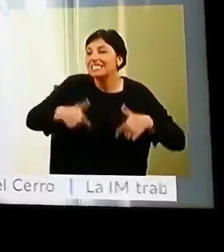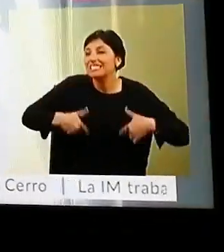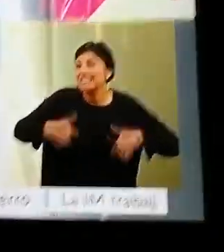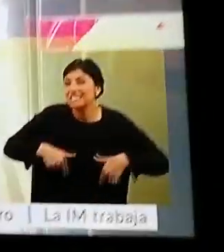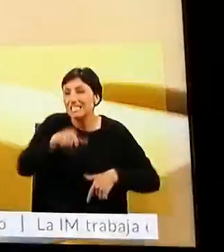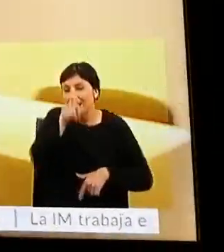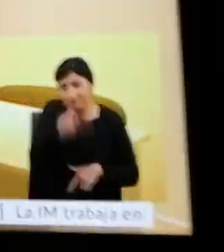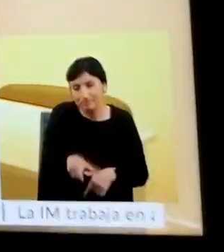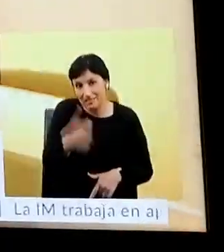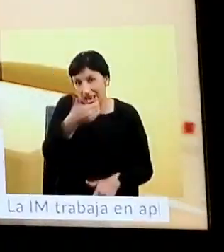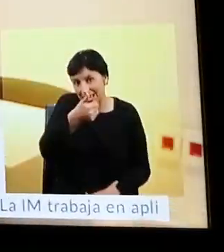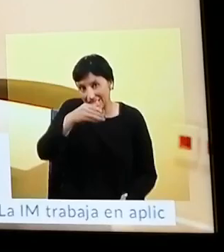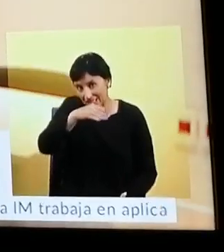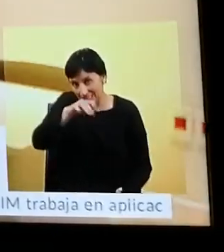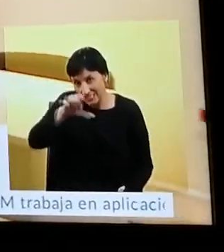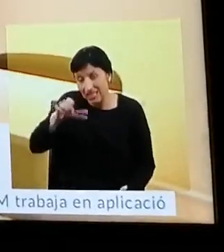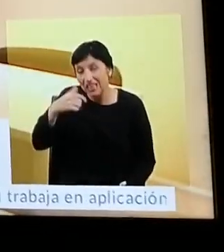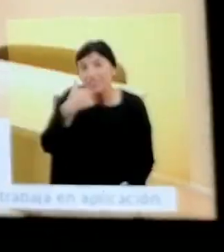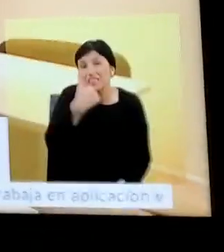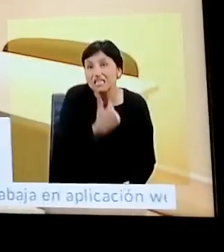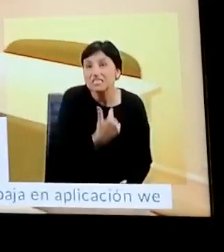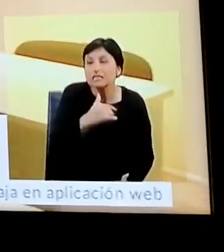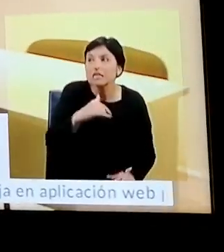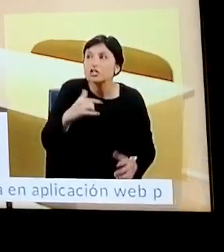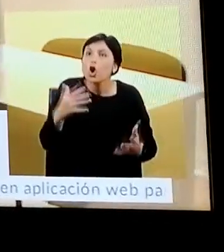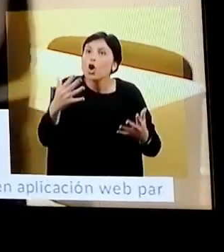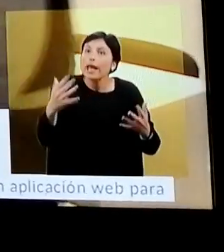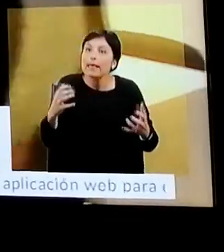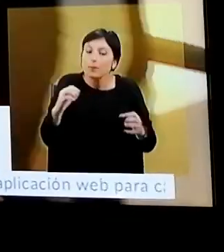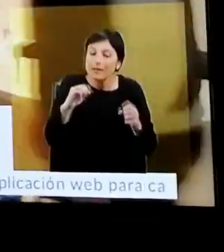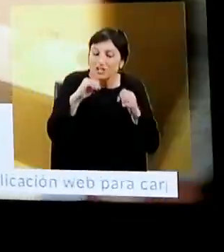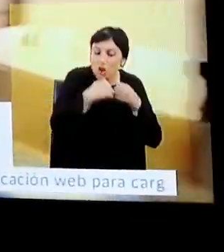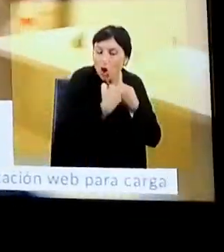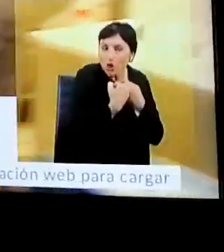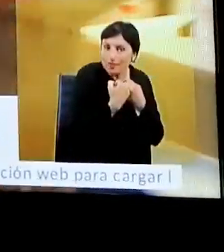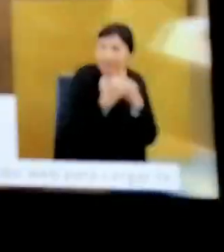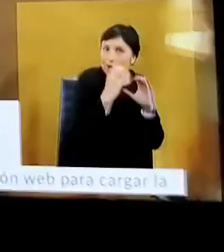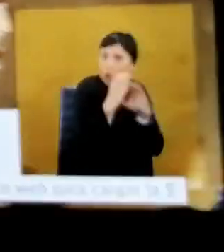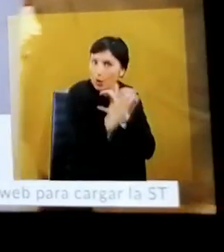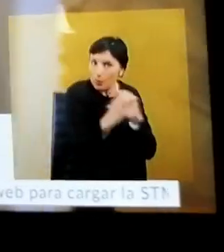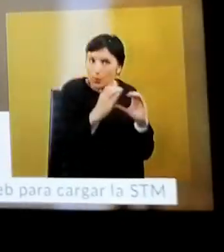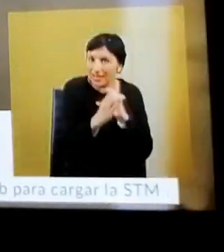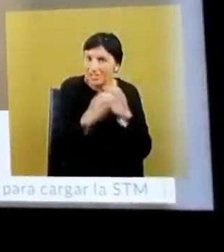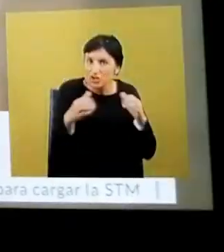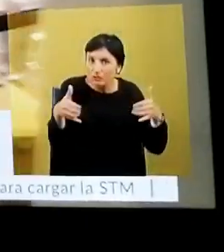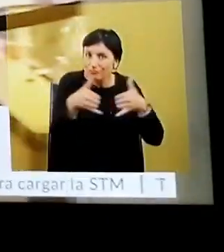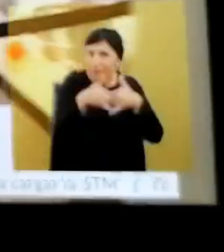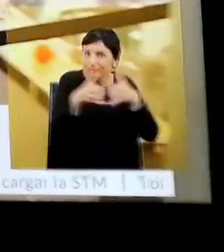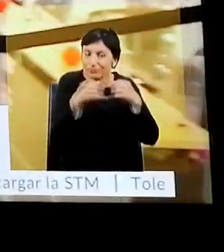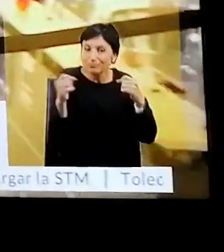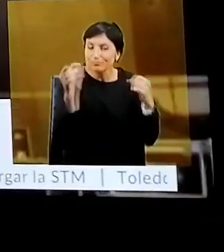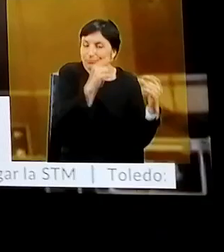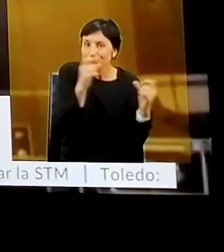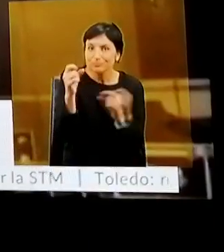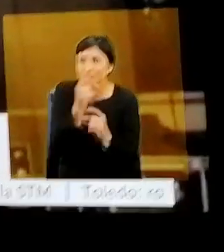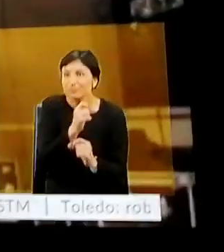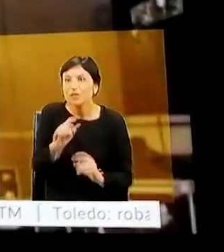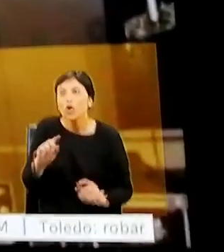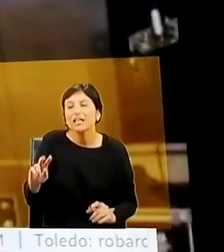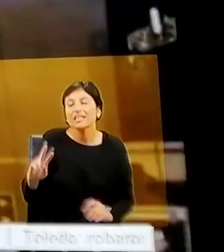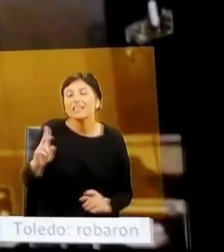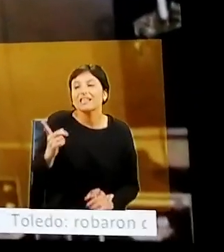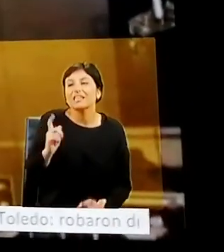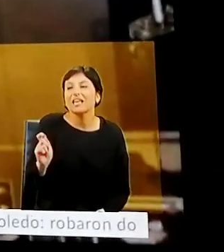con el ex subsecretario de Interior, Guillermo Maciel. Entre los diálogos, Maciel definió a Marcet como un